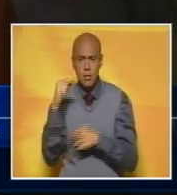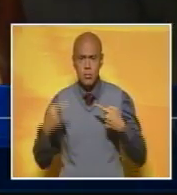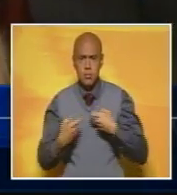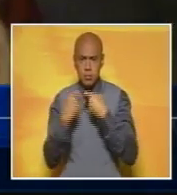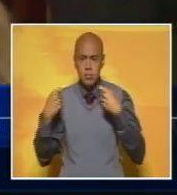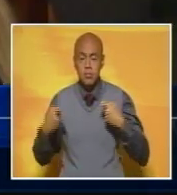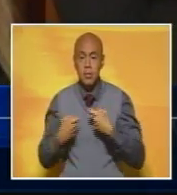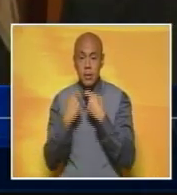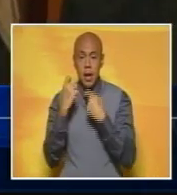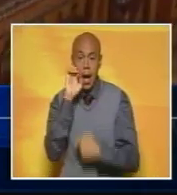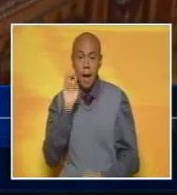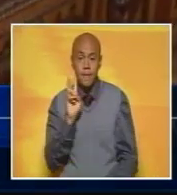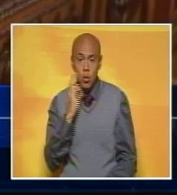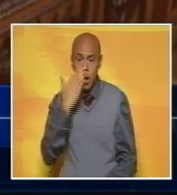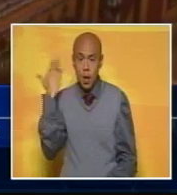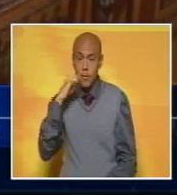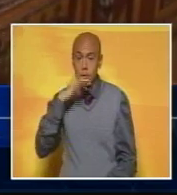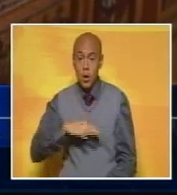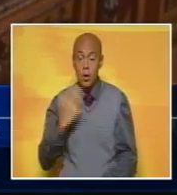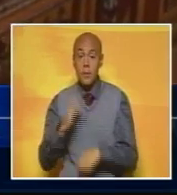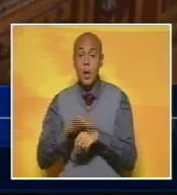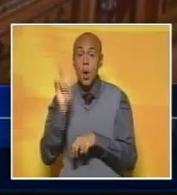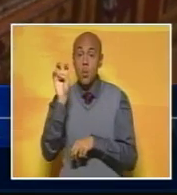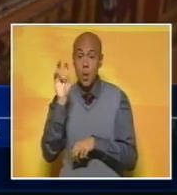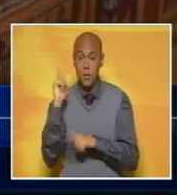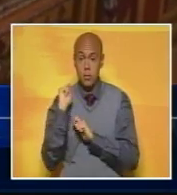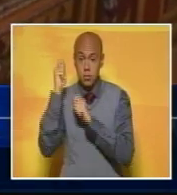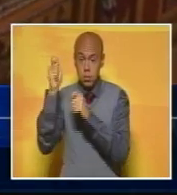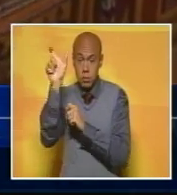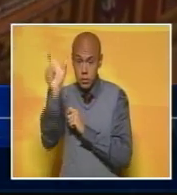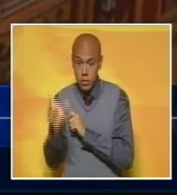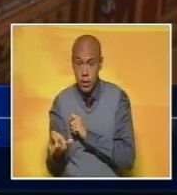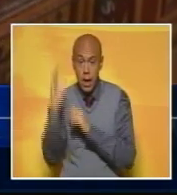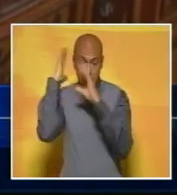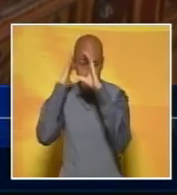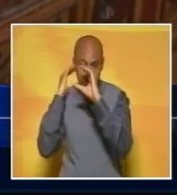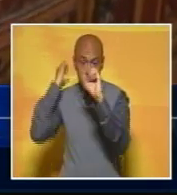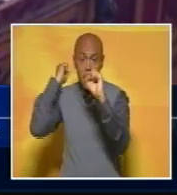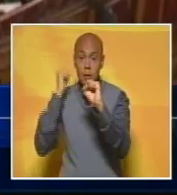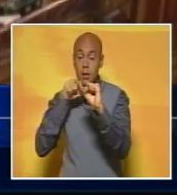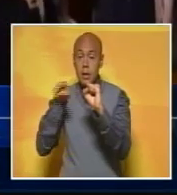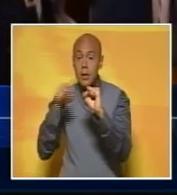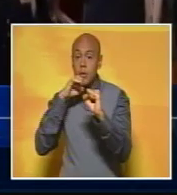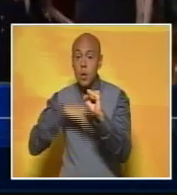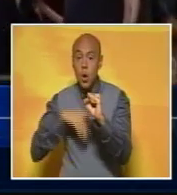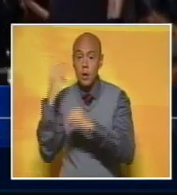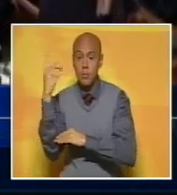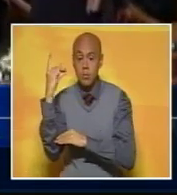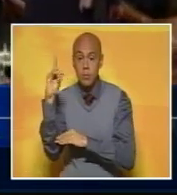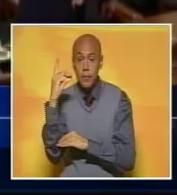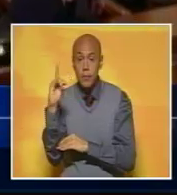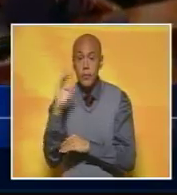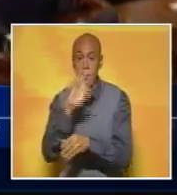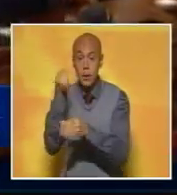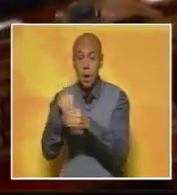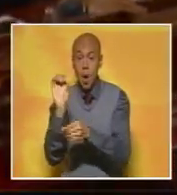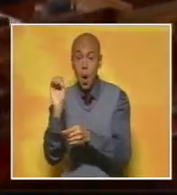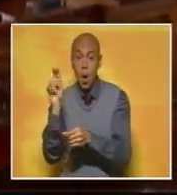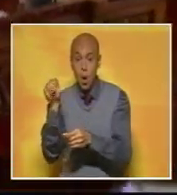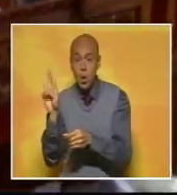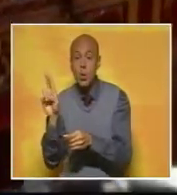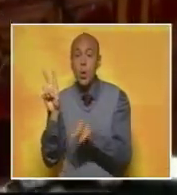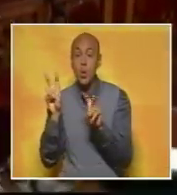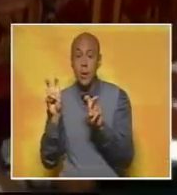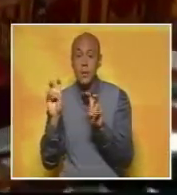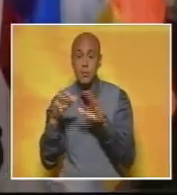el ejecutivo de Evo Morales. La designación de Serrate, quien fue embajador y representante permanente de Bolivia ante la ONU, deberá ser ratificada